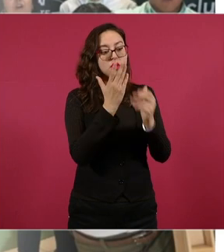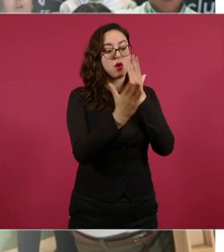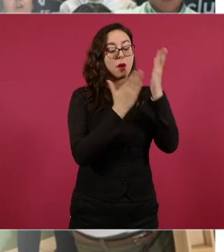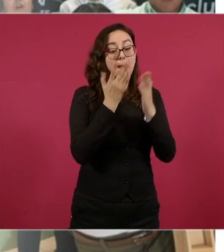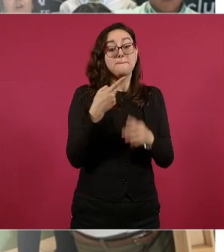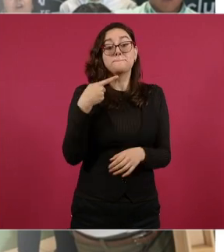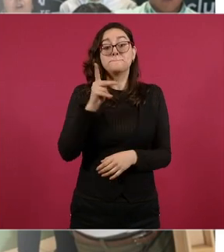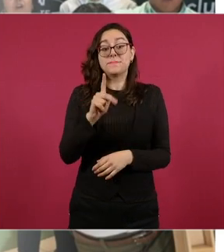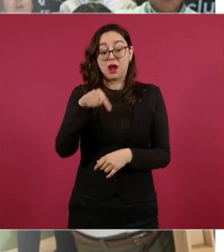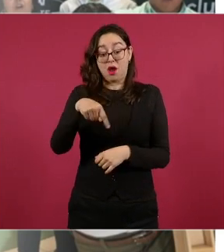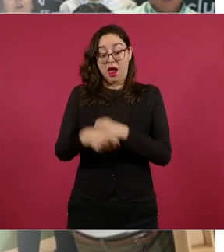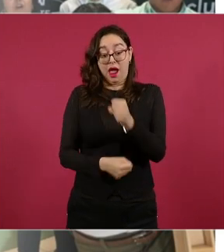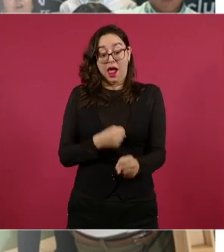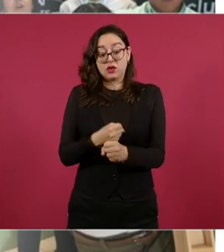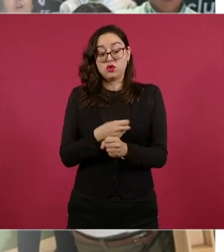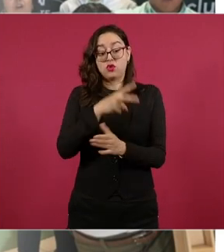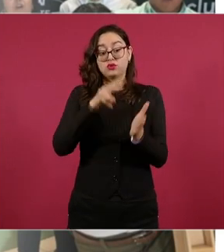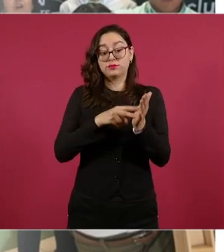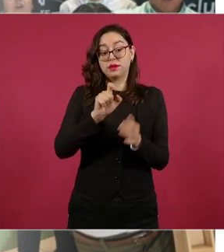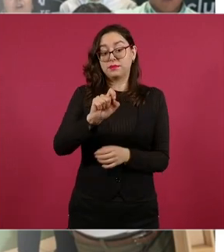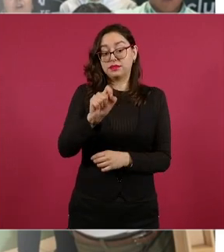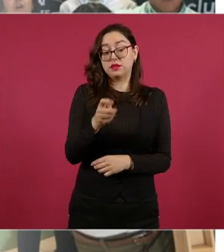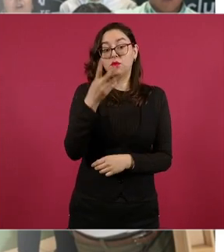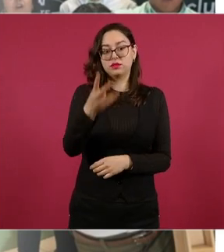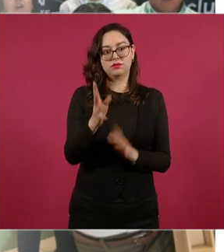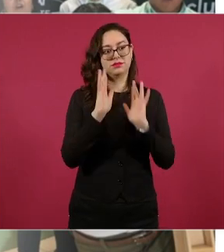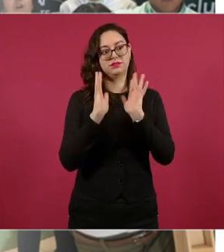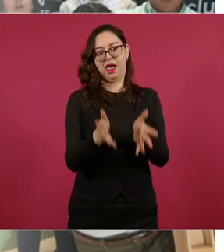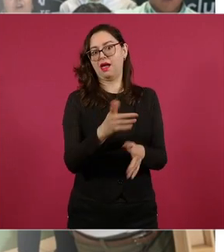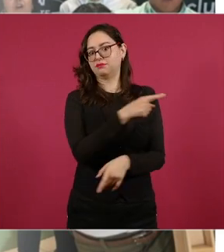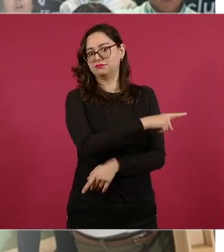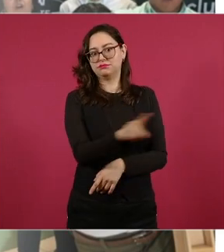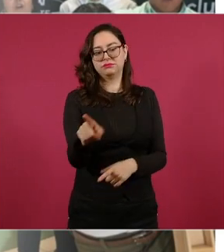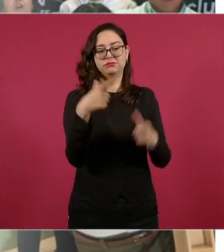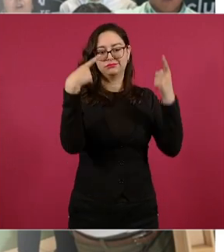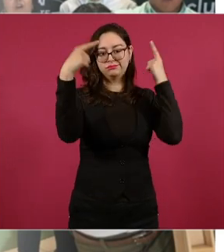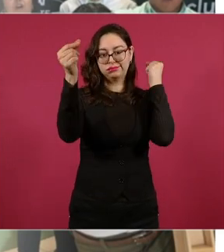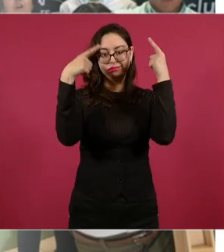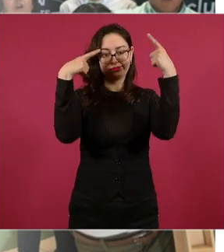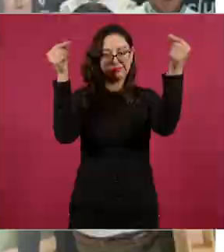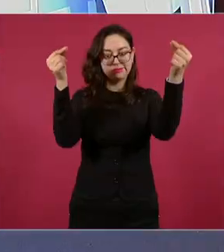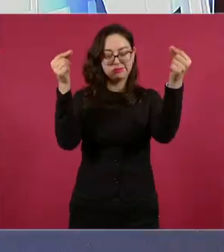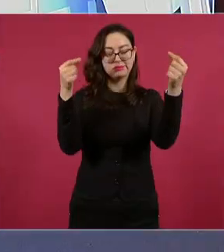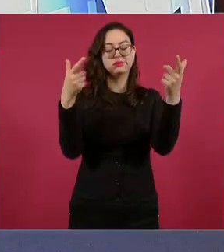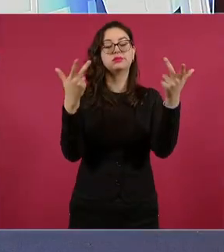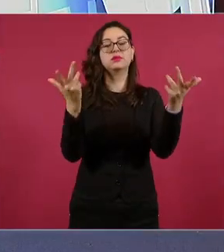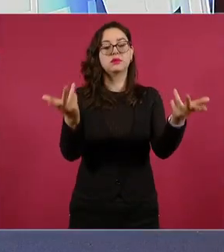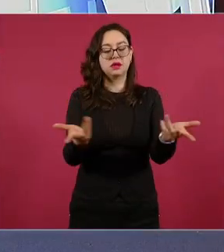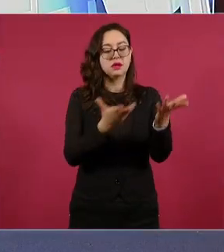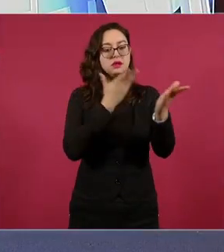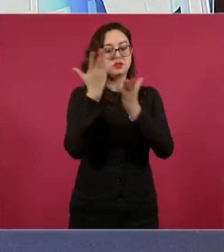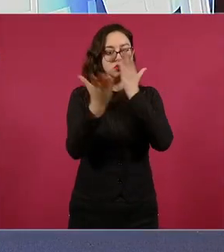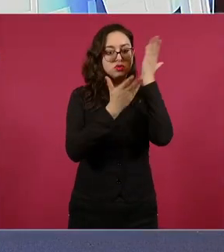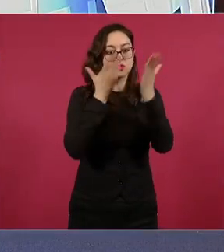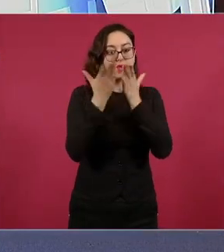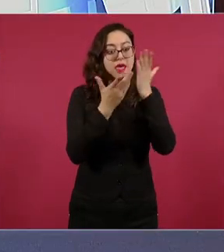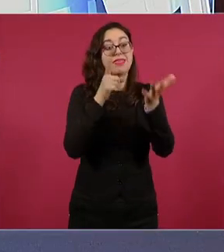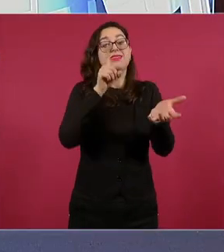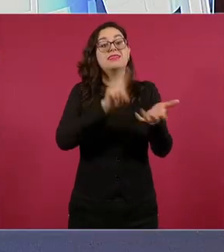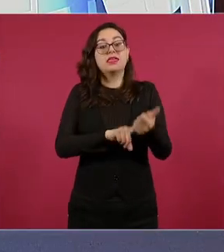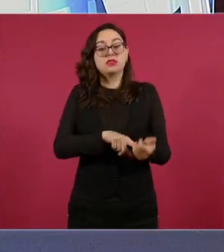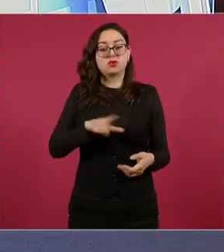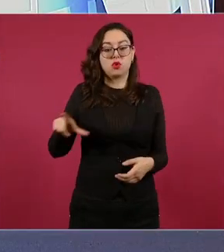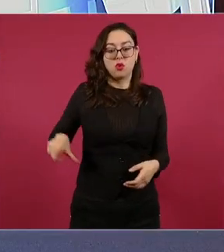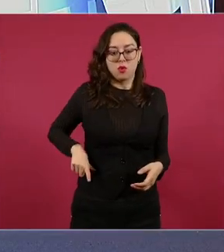ha sido el año del mayor egreso de médicas y médicos especialistas formados en instituciones públicas, porque